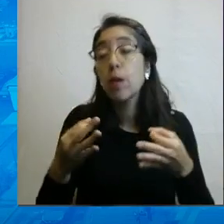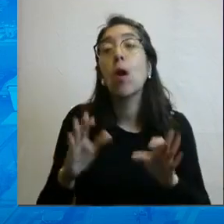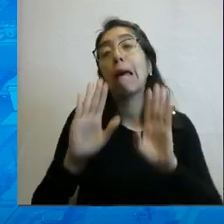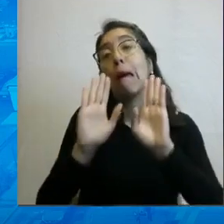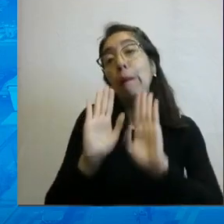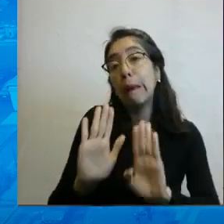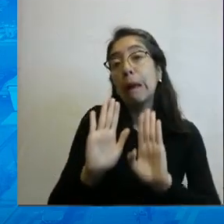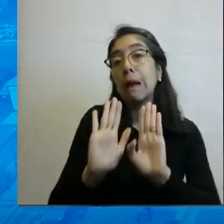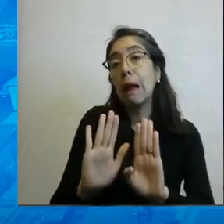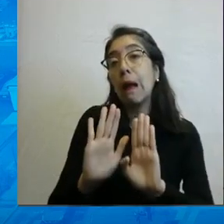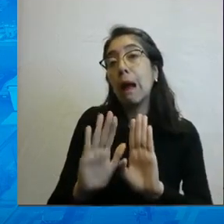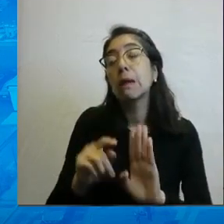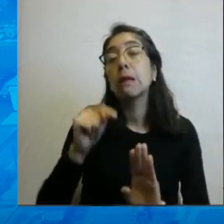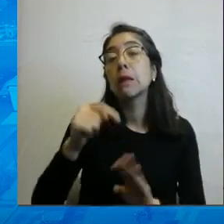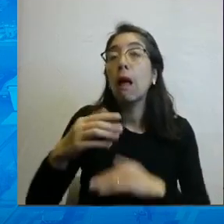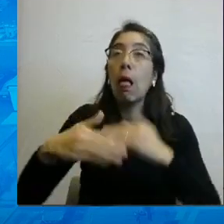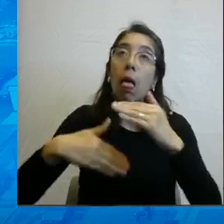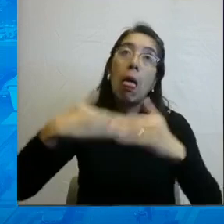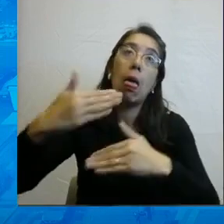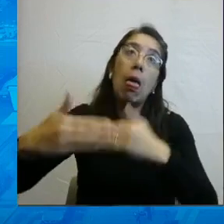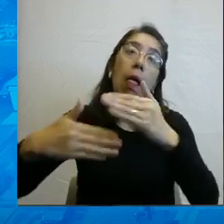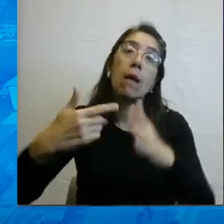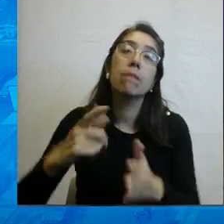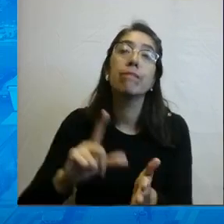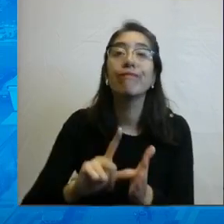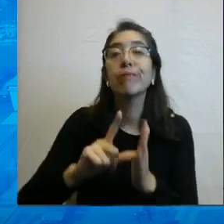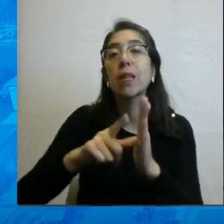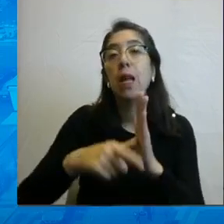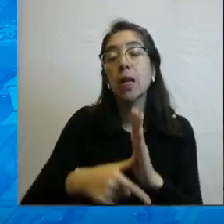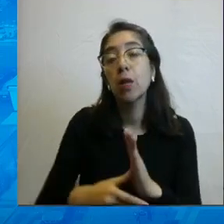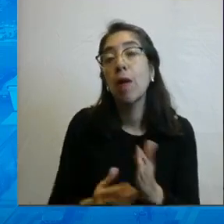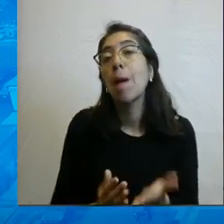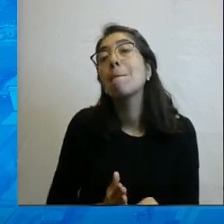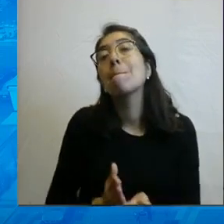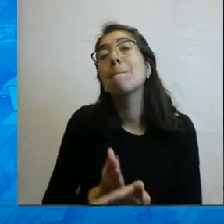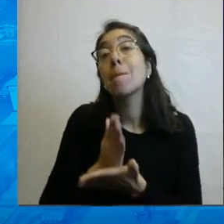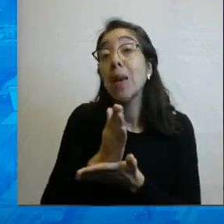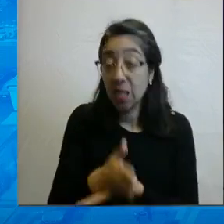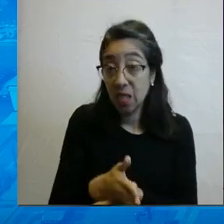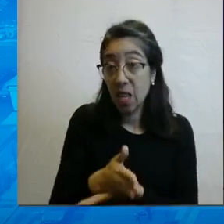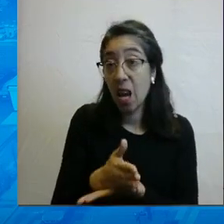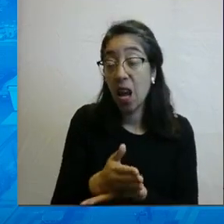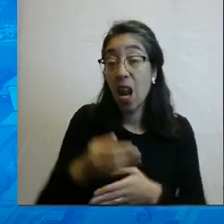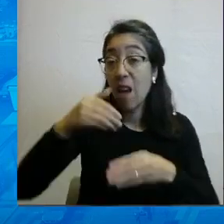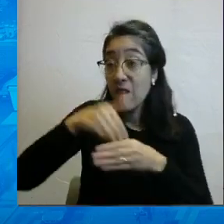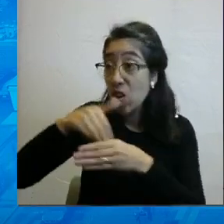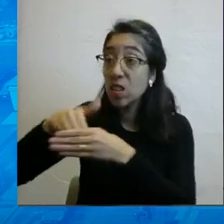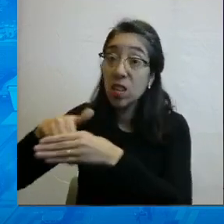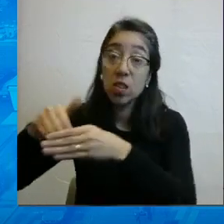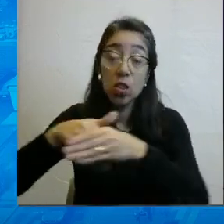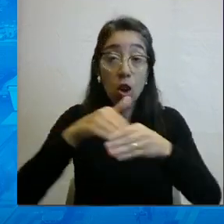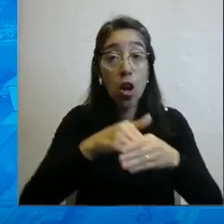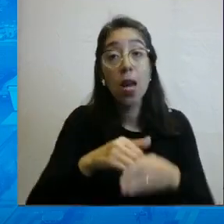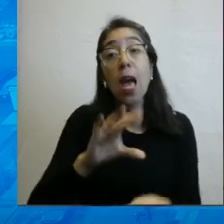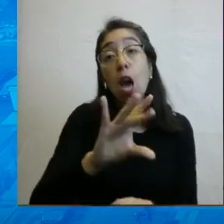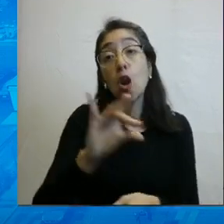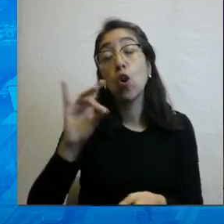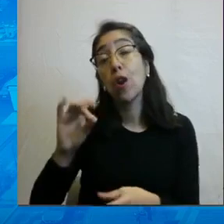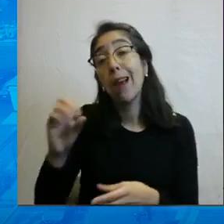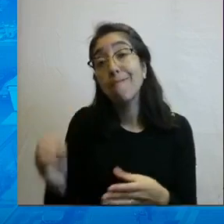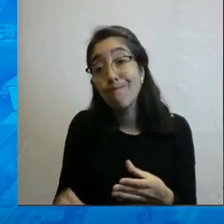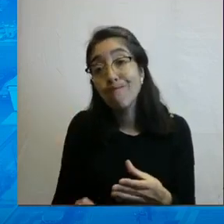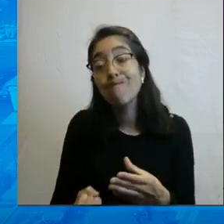así. Vamos a seguir dilatando, vamos a llegar a las elecciones, vamos a tener que de nuevo elegir concejales, alcaldes y vamos a